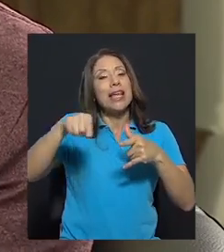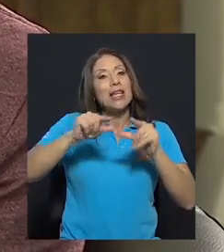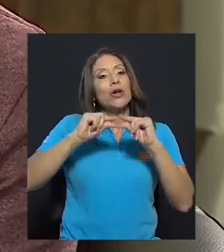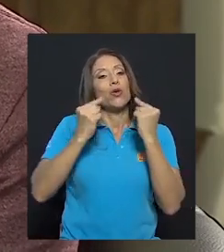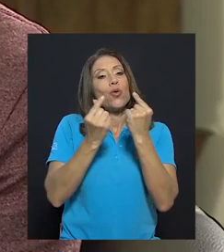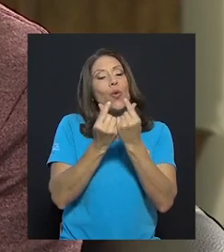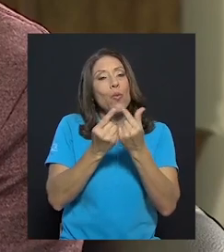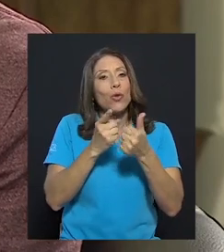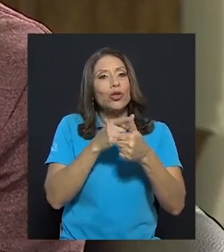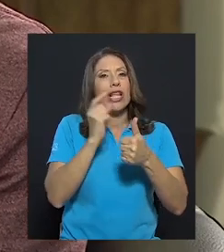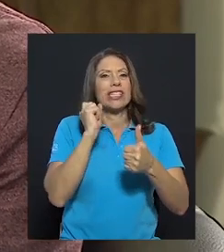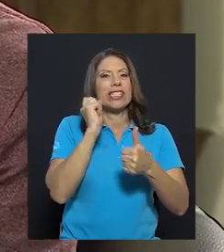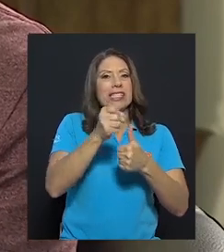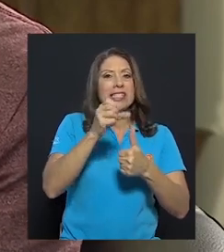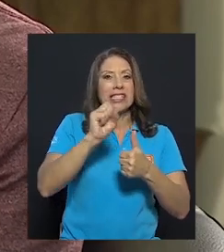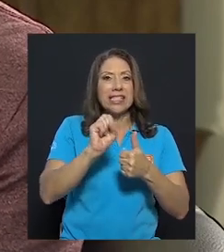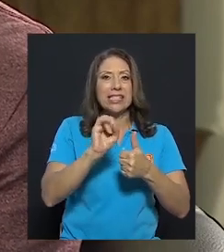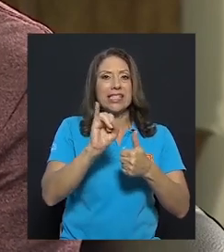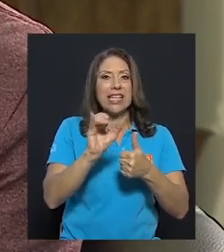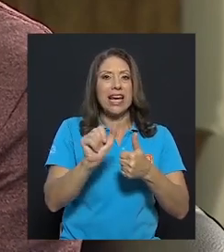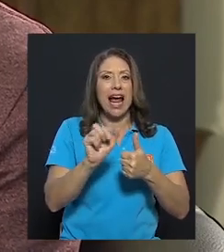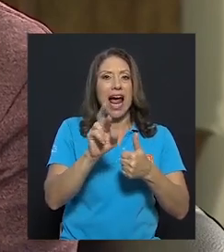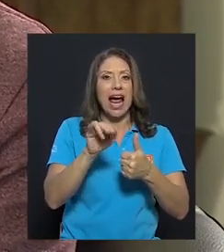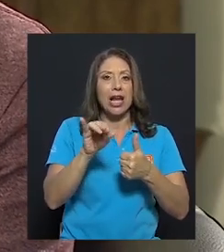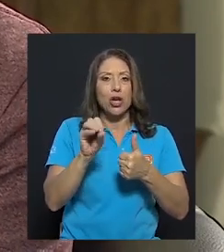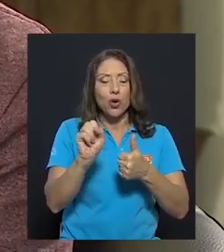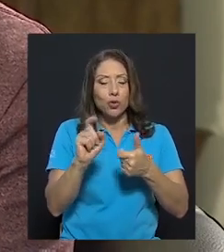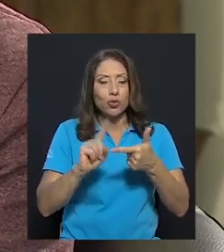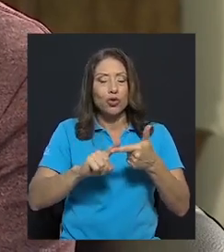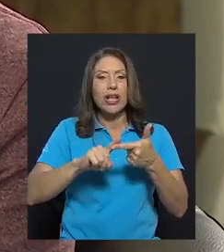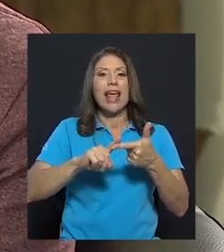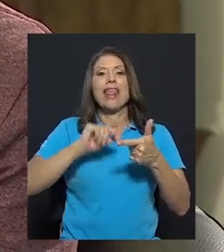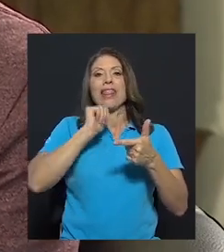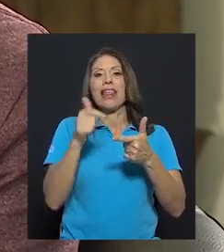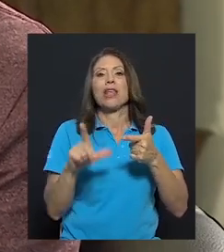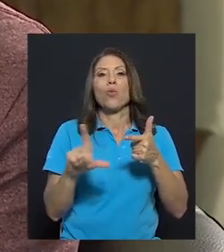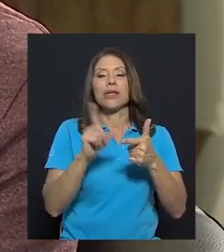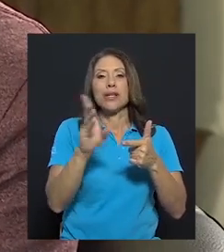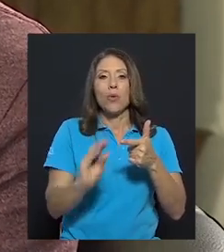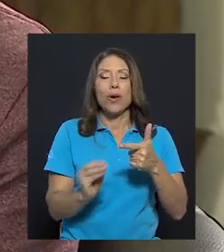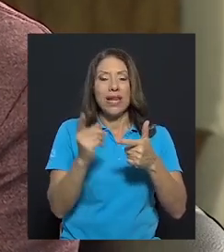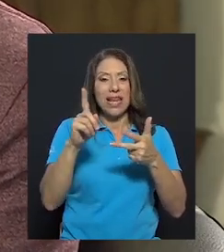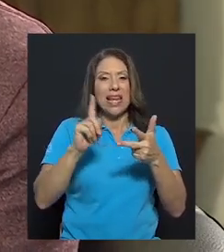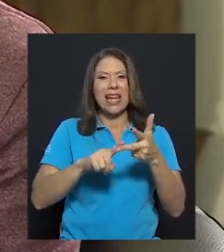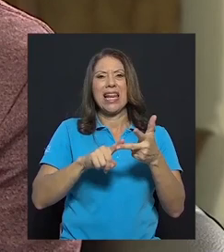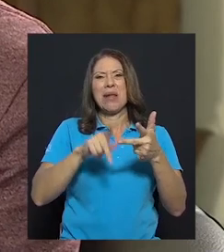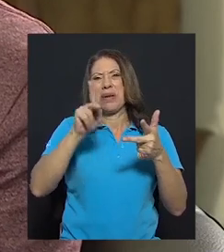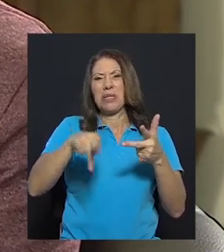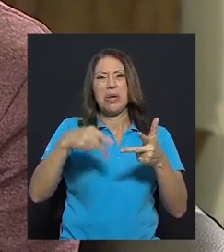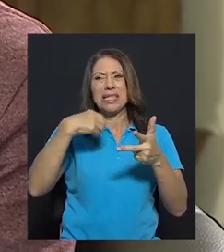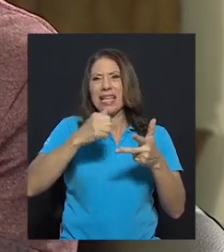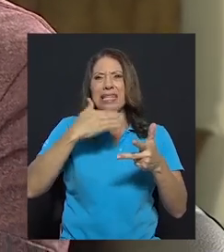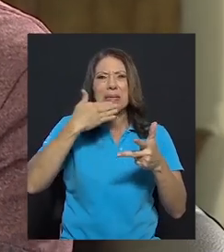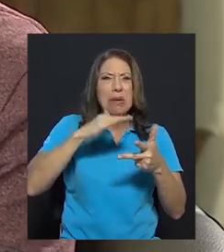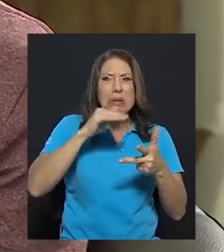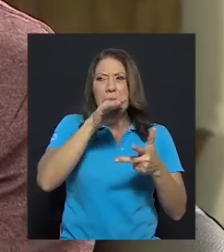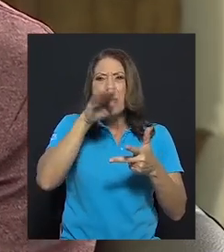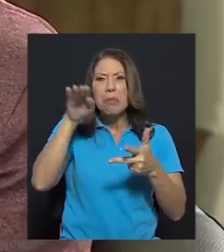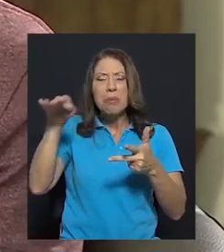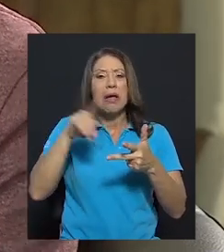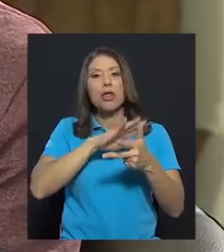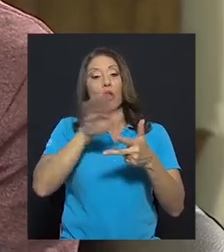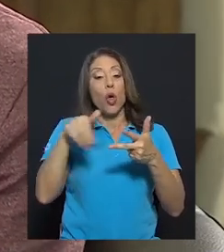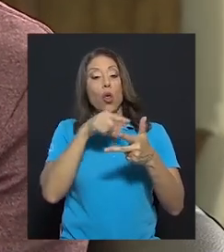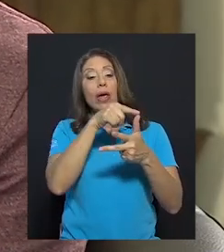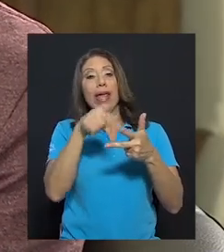del sicariato, los grupos de delincuencia juvenil, algunos grupos de vandalismo, pero todo eso es por conducta